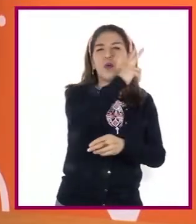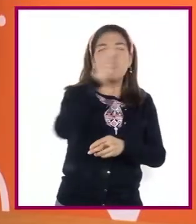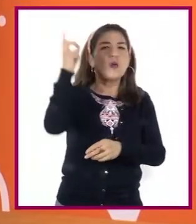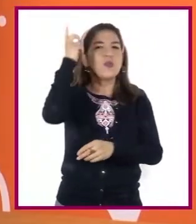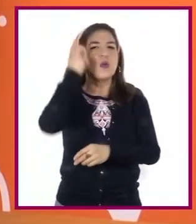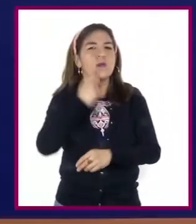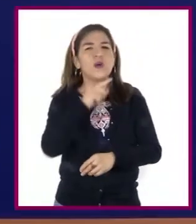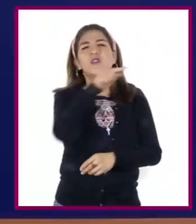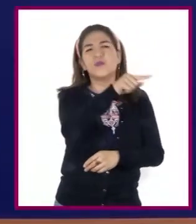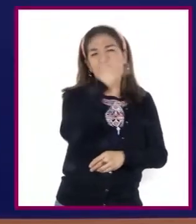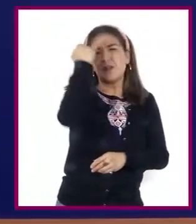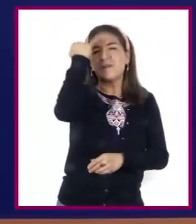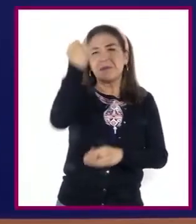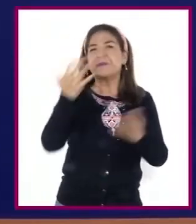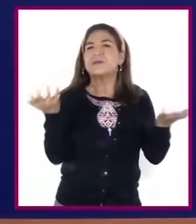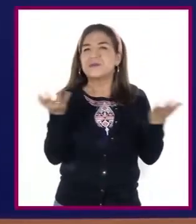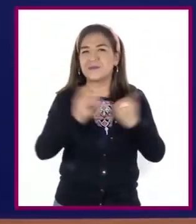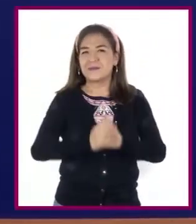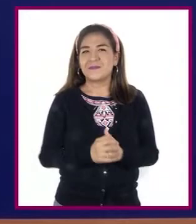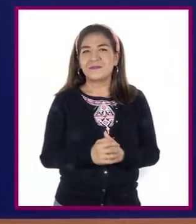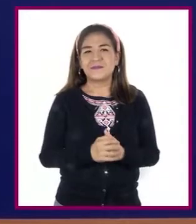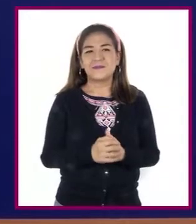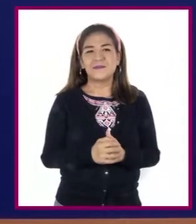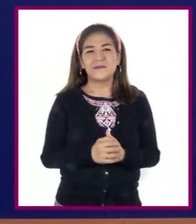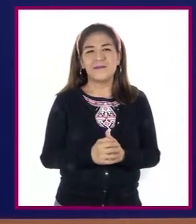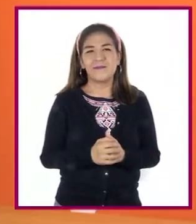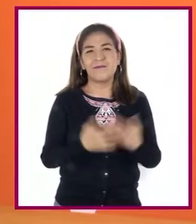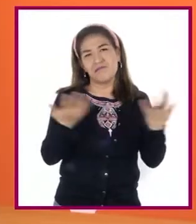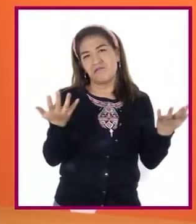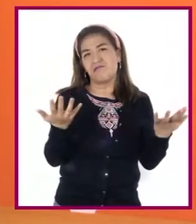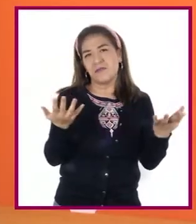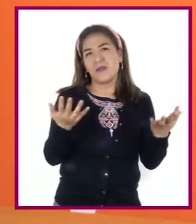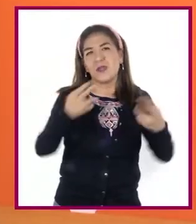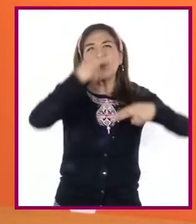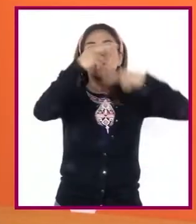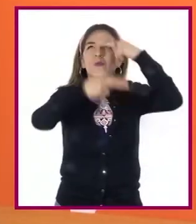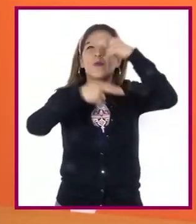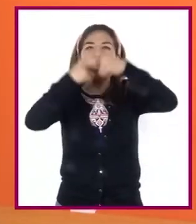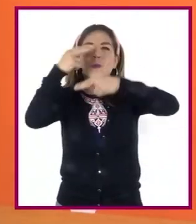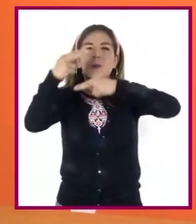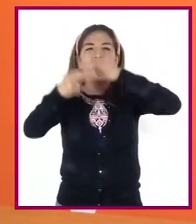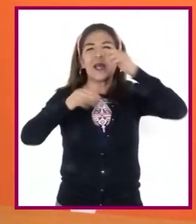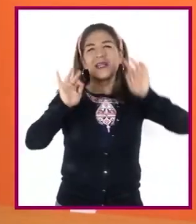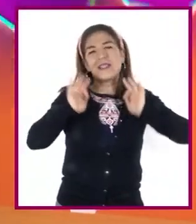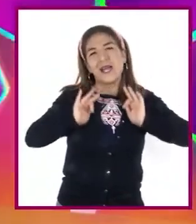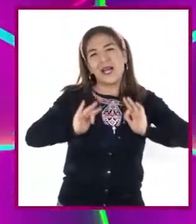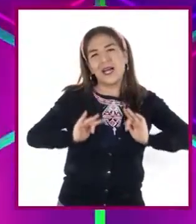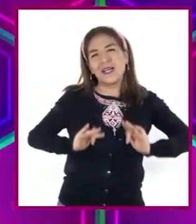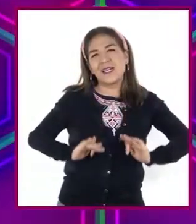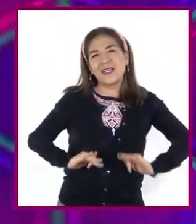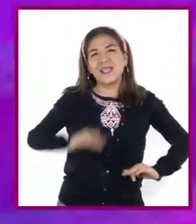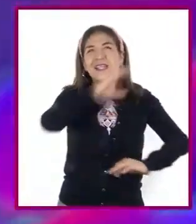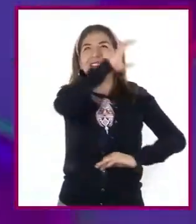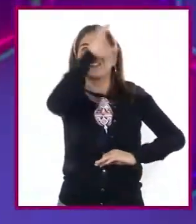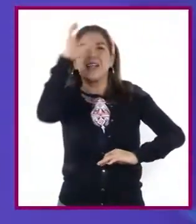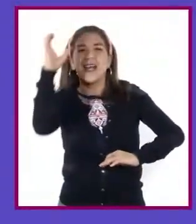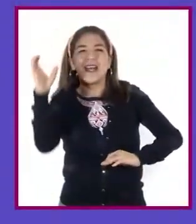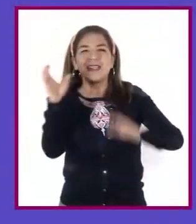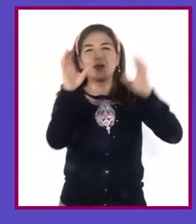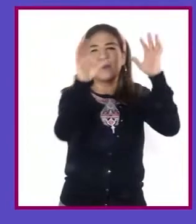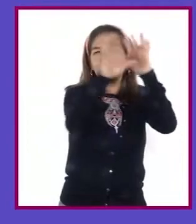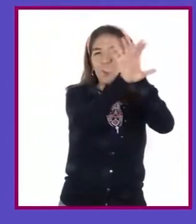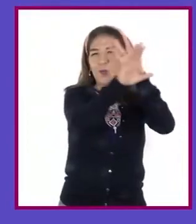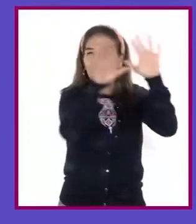te imaginas? Pues unas nubes así, muy tranquilas, flotando contra el cielo azul. Algo